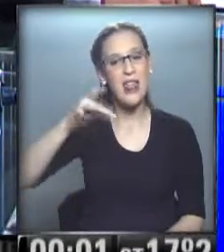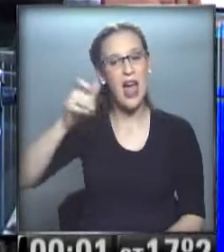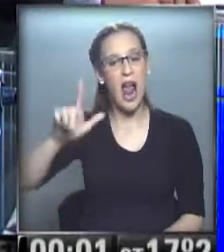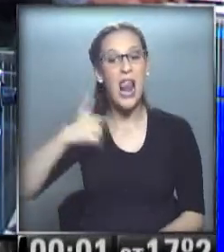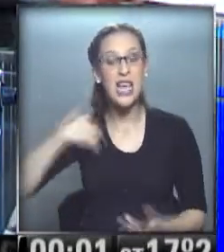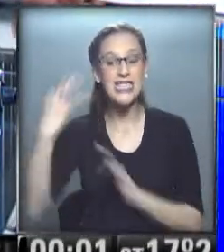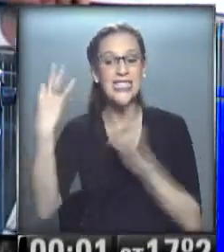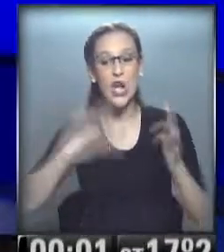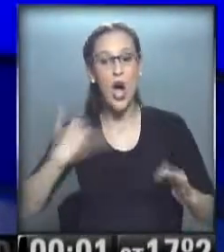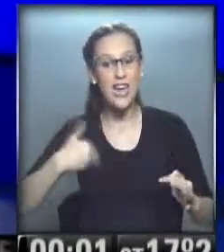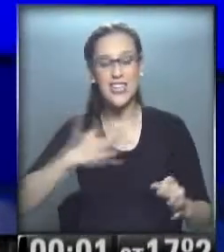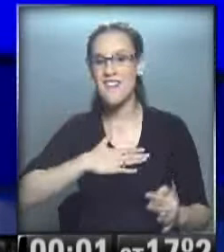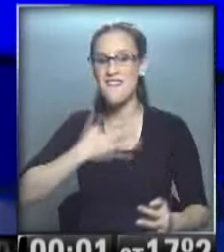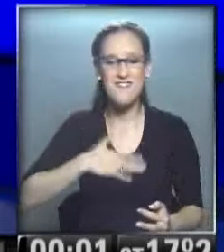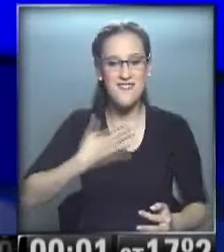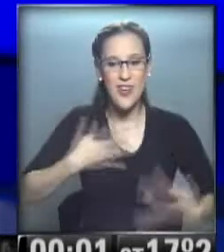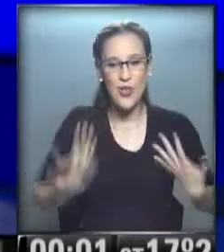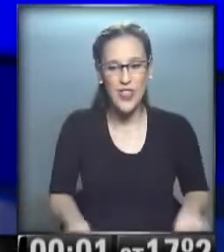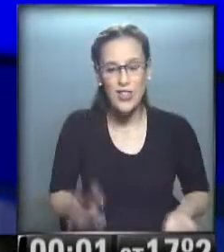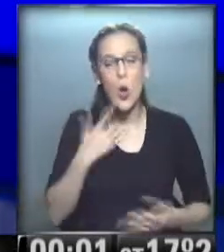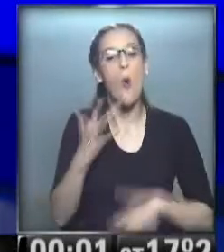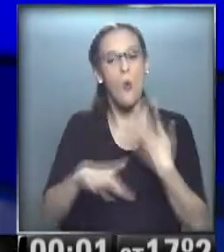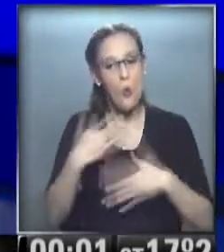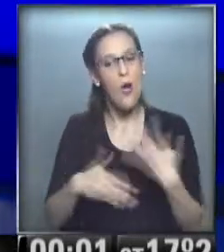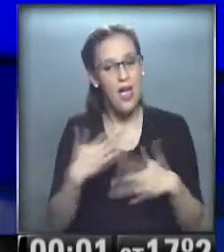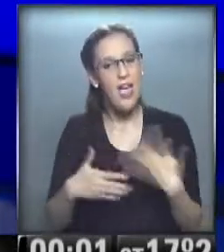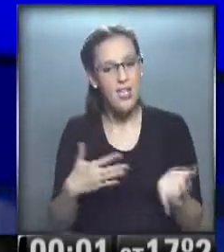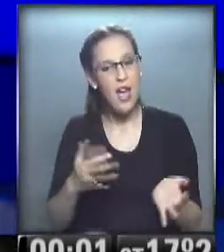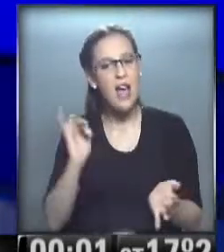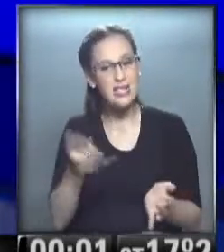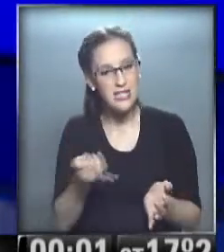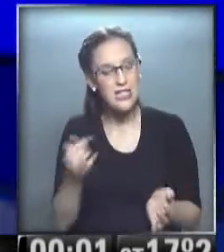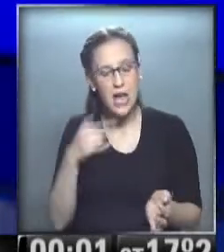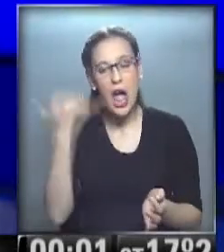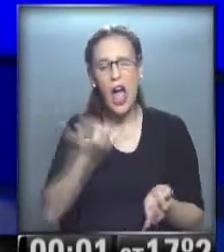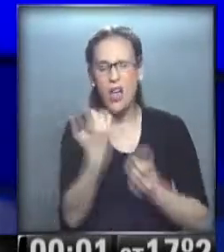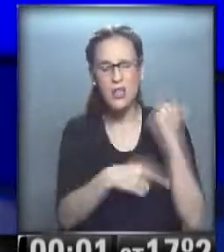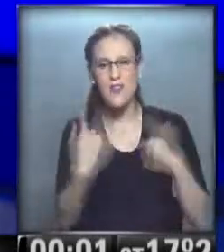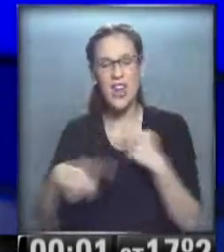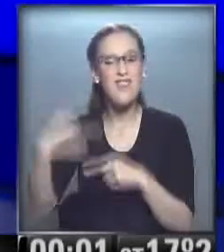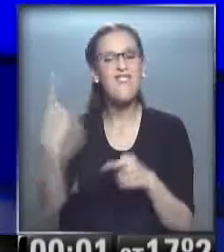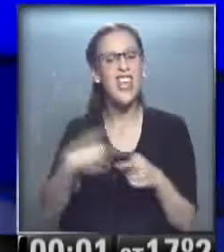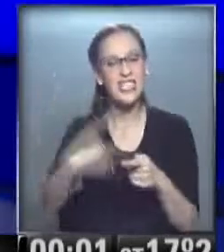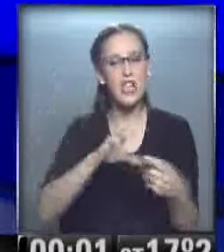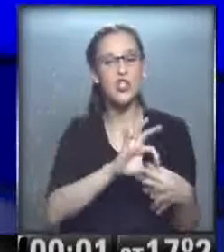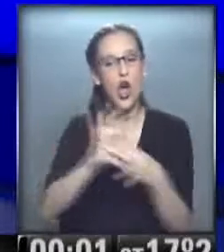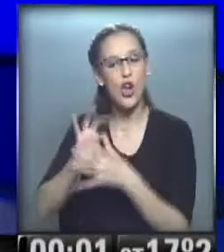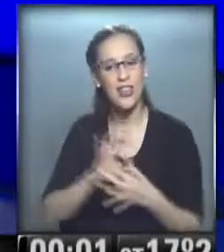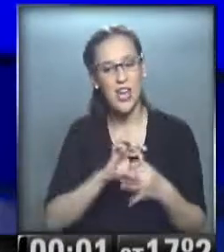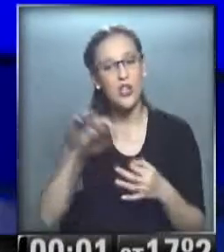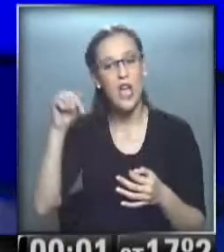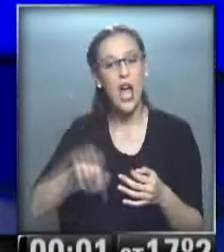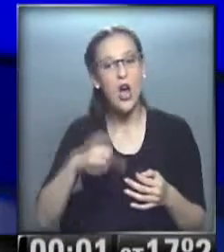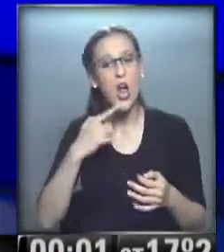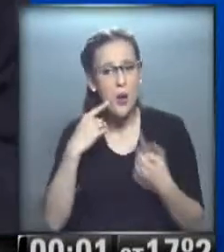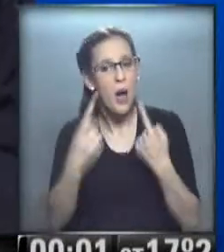la exhibición frente a David Nalbandián, va a jugar también otra exhibición con Novak Djokovic, está haciendo distintos eventos solidarios y por supuesto que lo que pase con esa exhibición